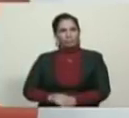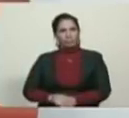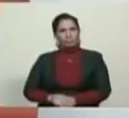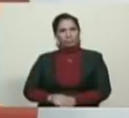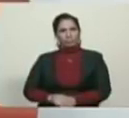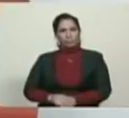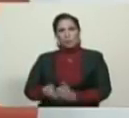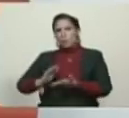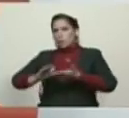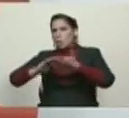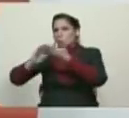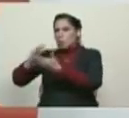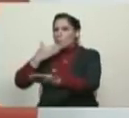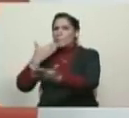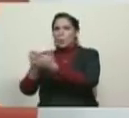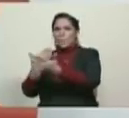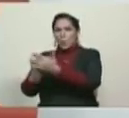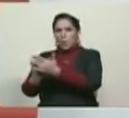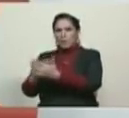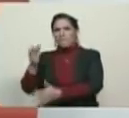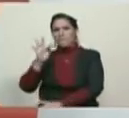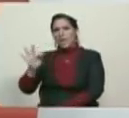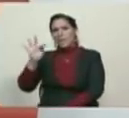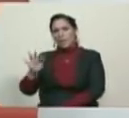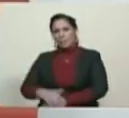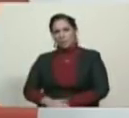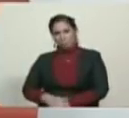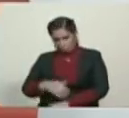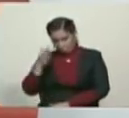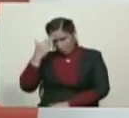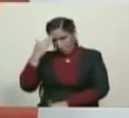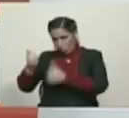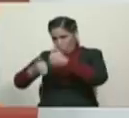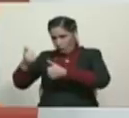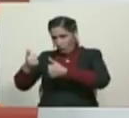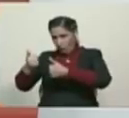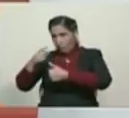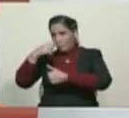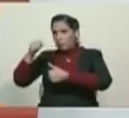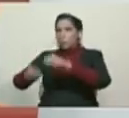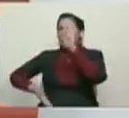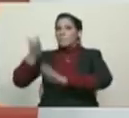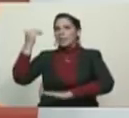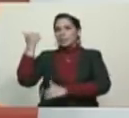¿Qué solución propone Fede Cámaras? ¿Sabe cuál? Maduro, vete ya.